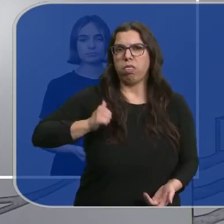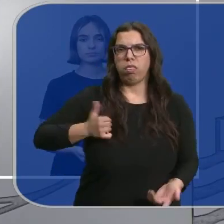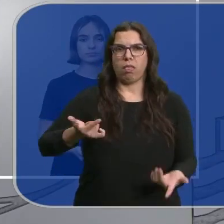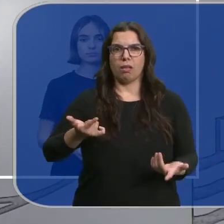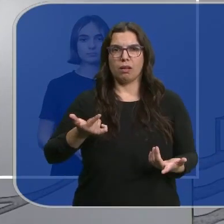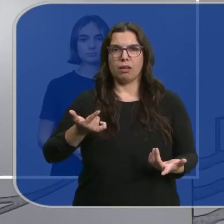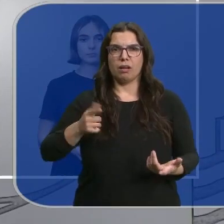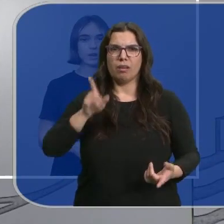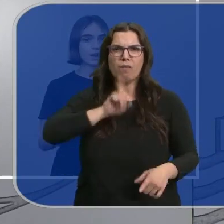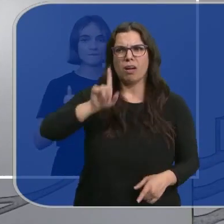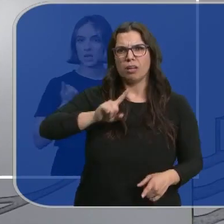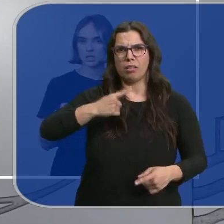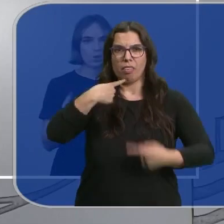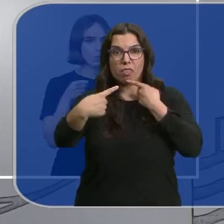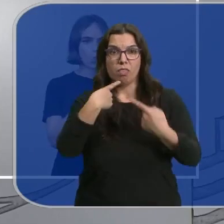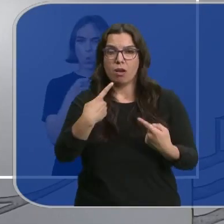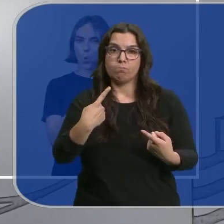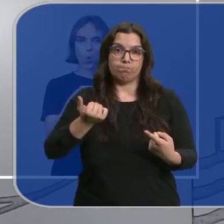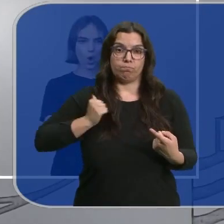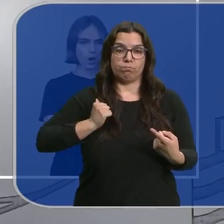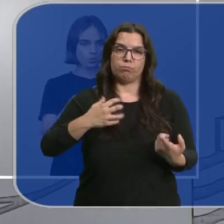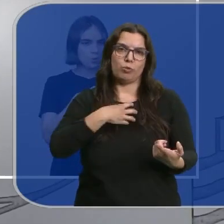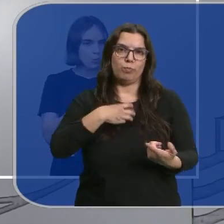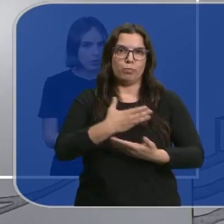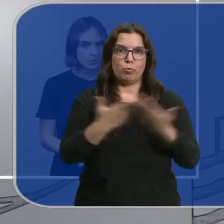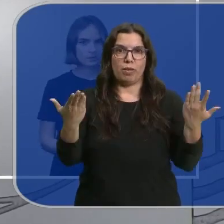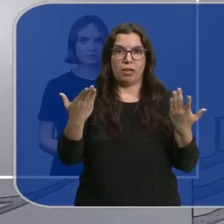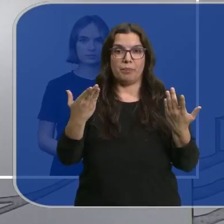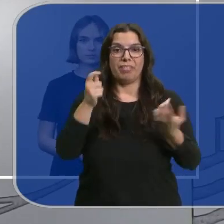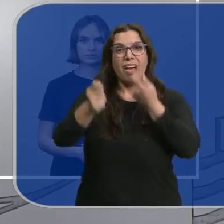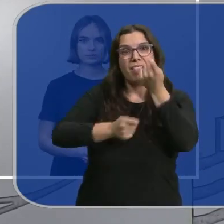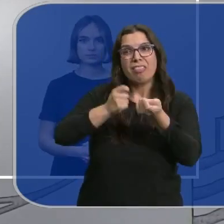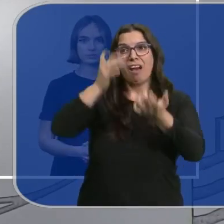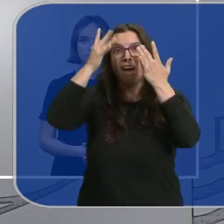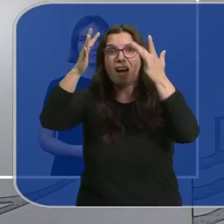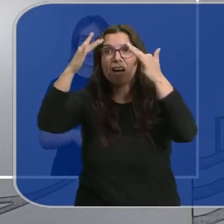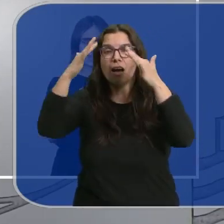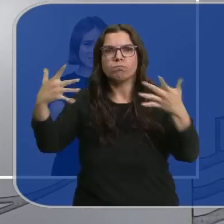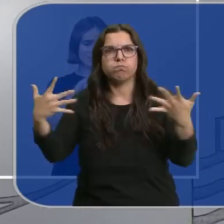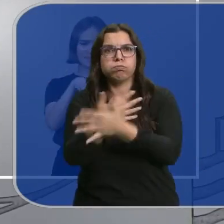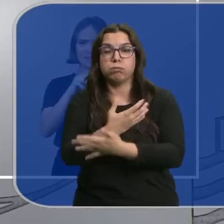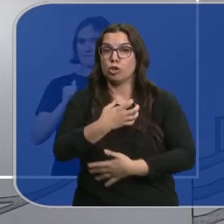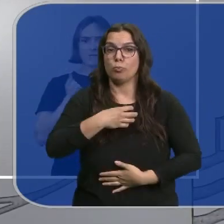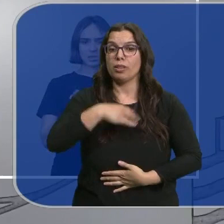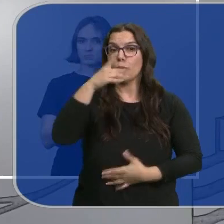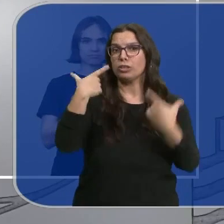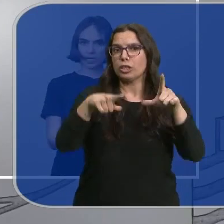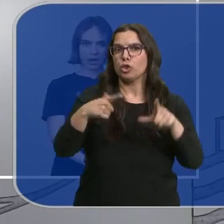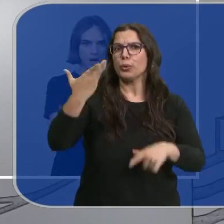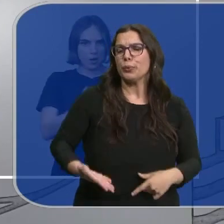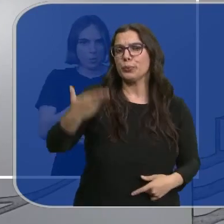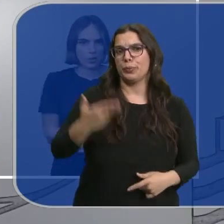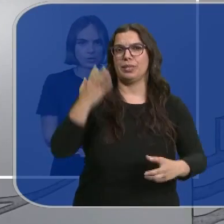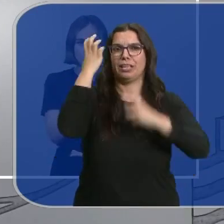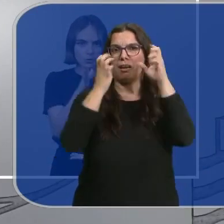utilizar la falsedad y no se pueden generar falsas expectativas ante un sector tan importante como